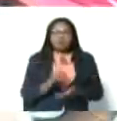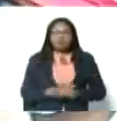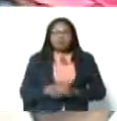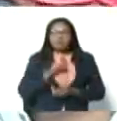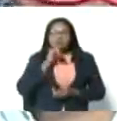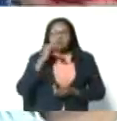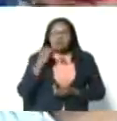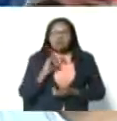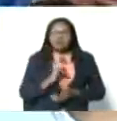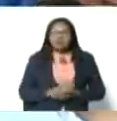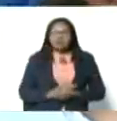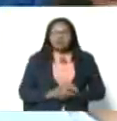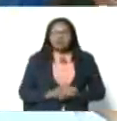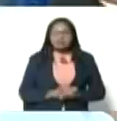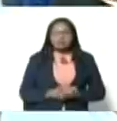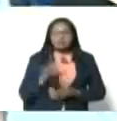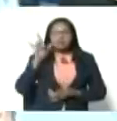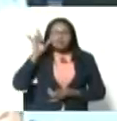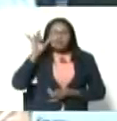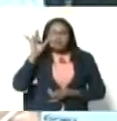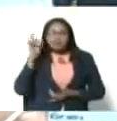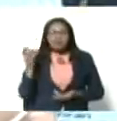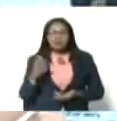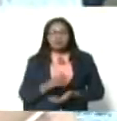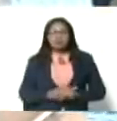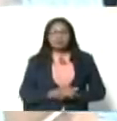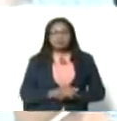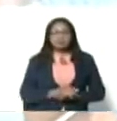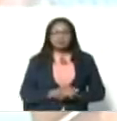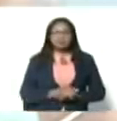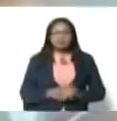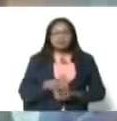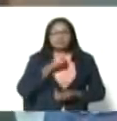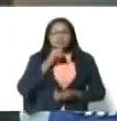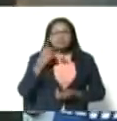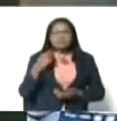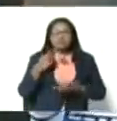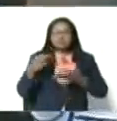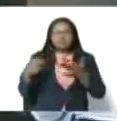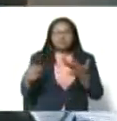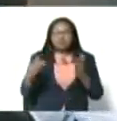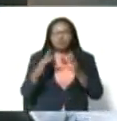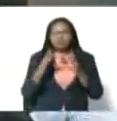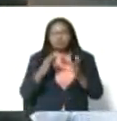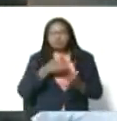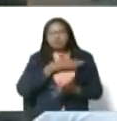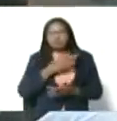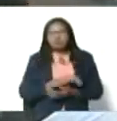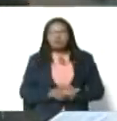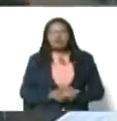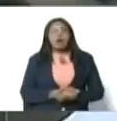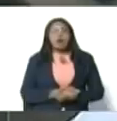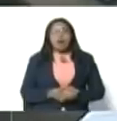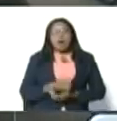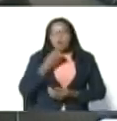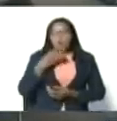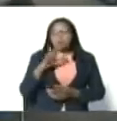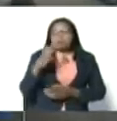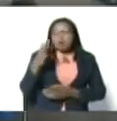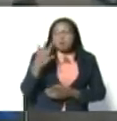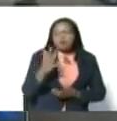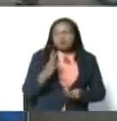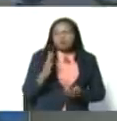tiene Instagram? ¿Quién tiene Signal? Ah, bueno, más o menos,